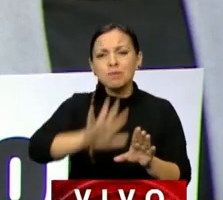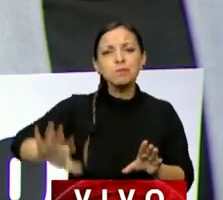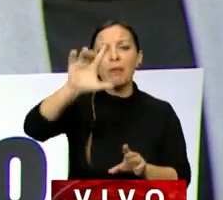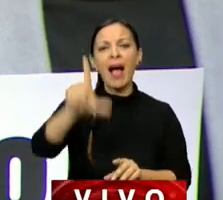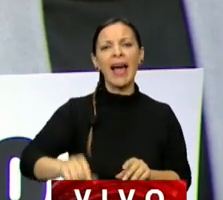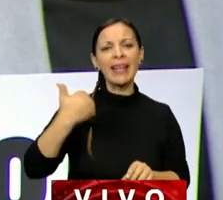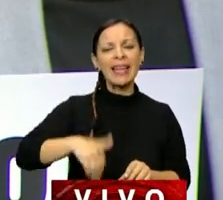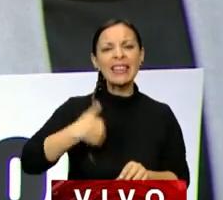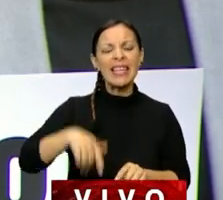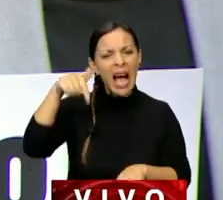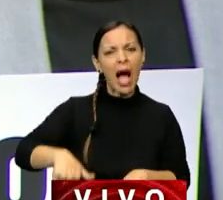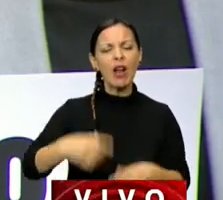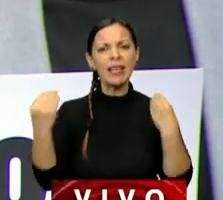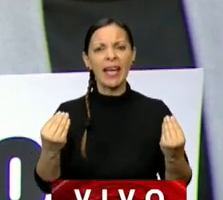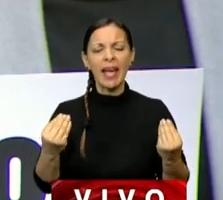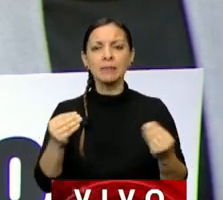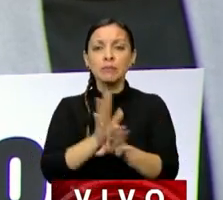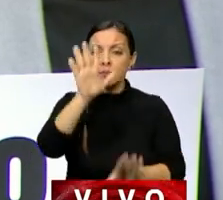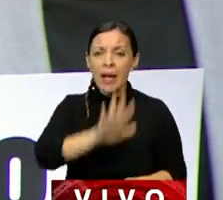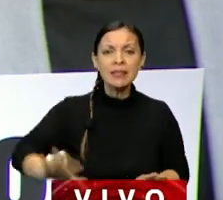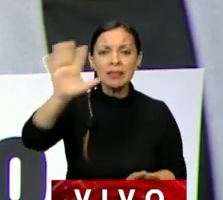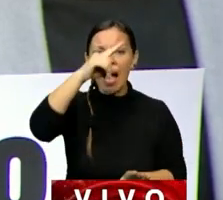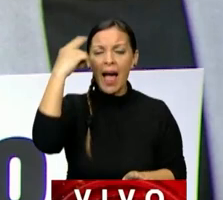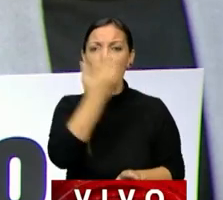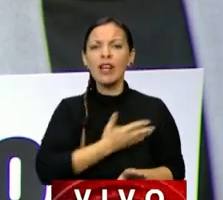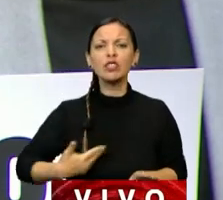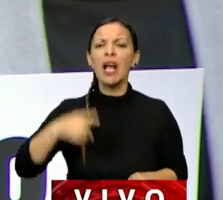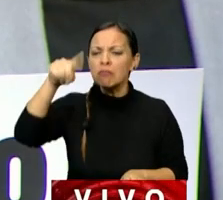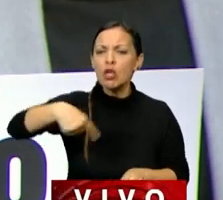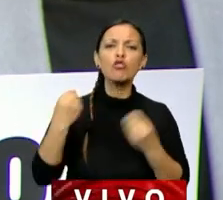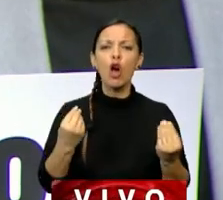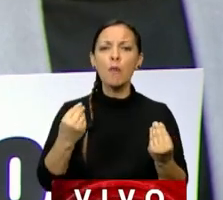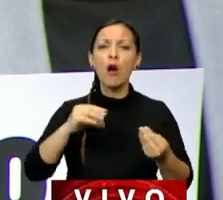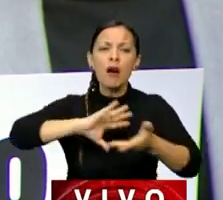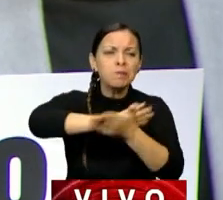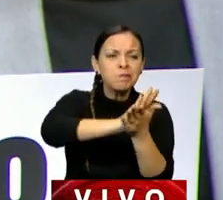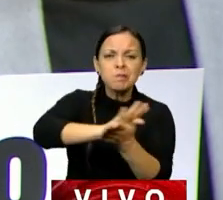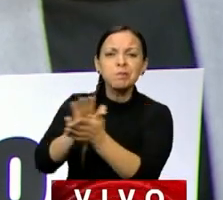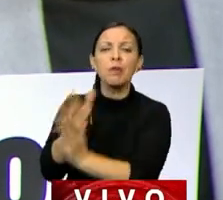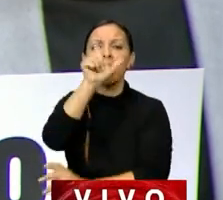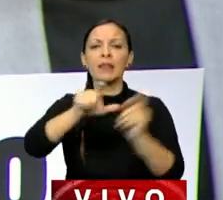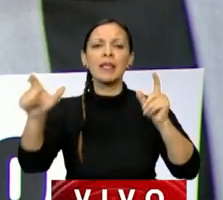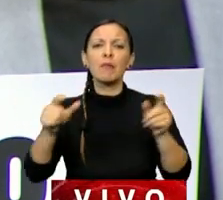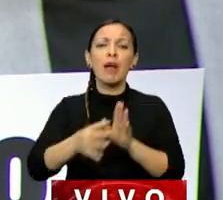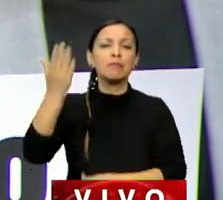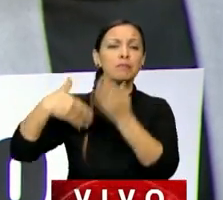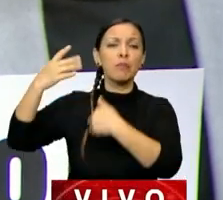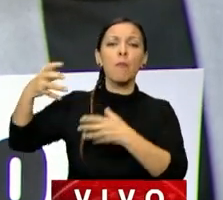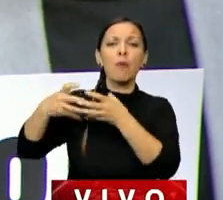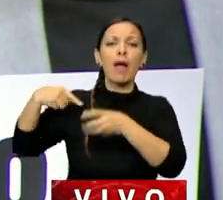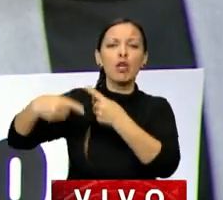argentino, se convirtió en Estado Nacional sobre la base del exterminio de la población